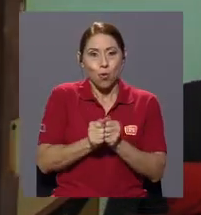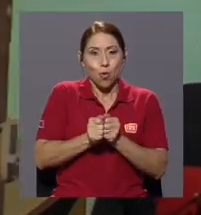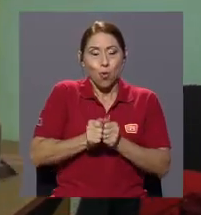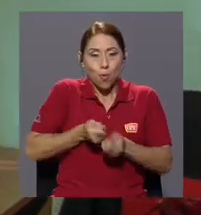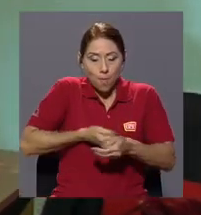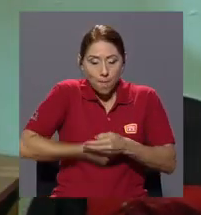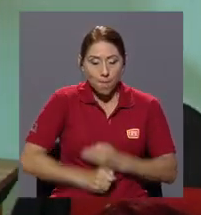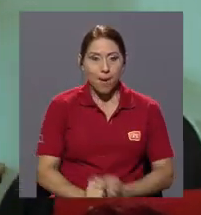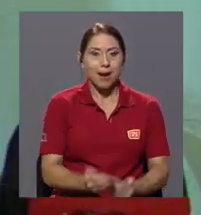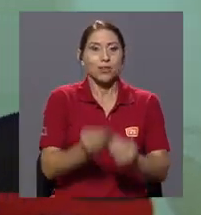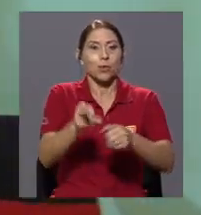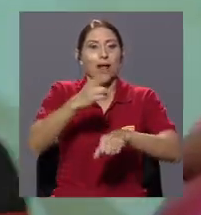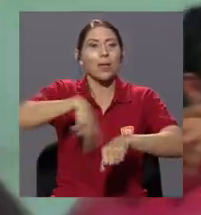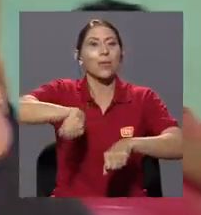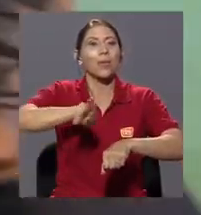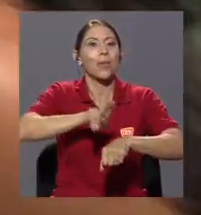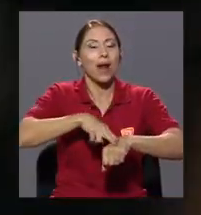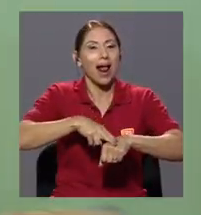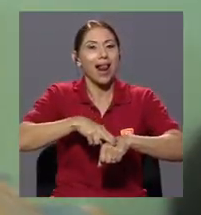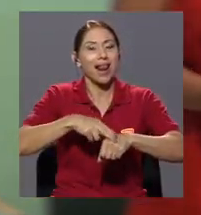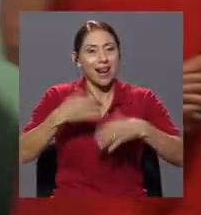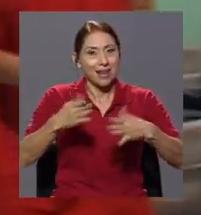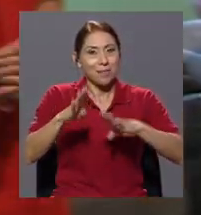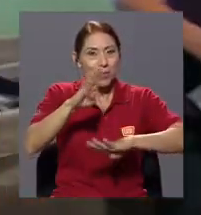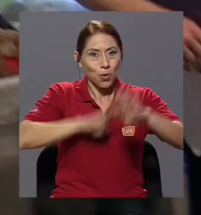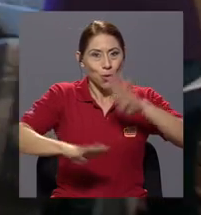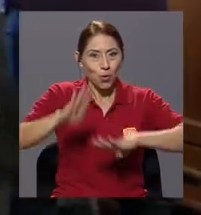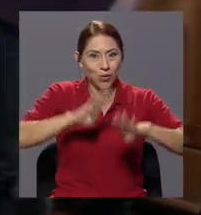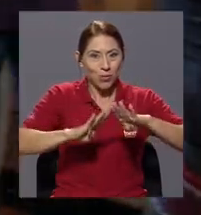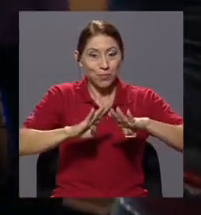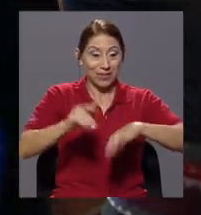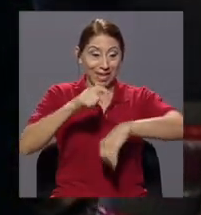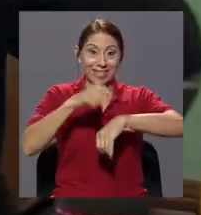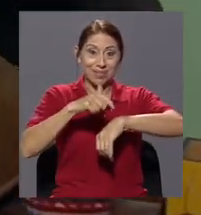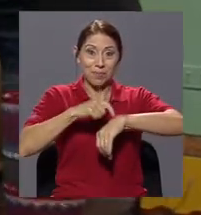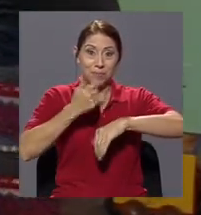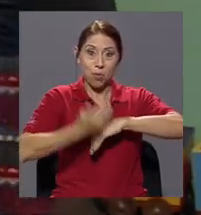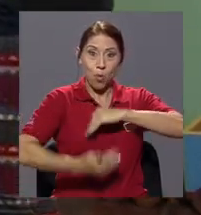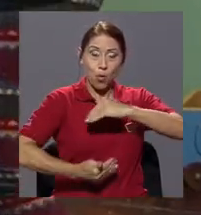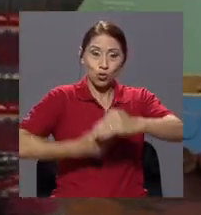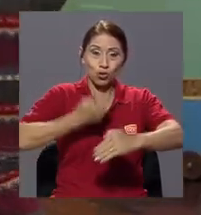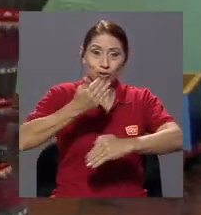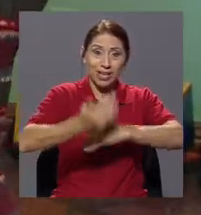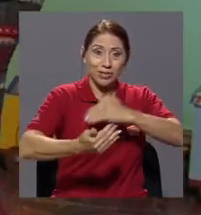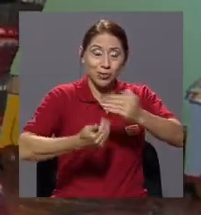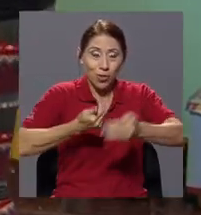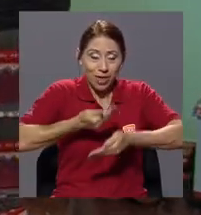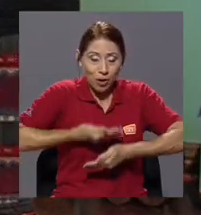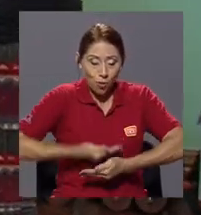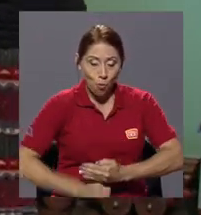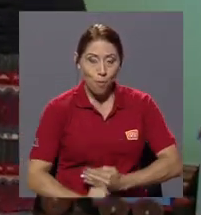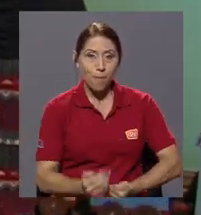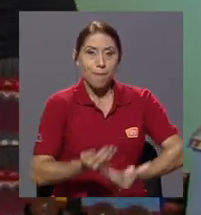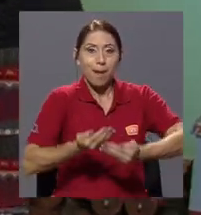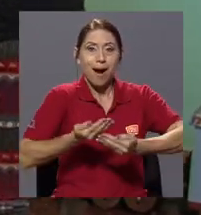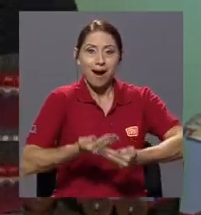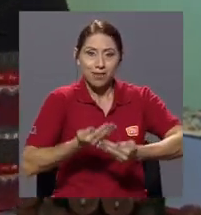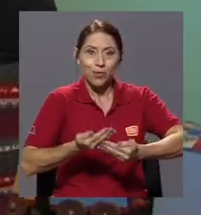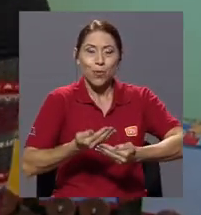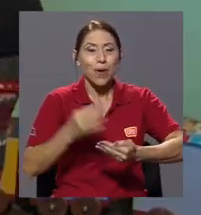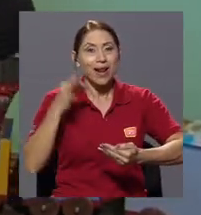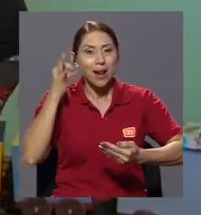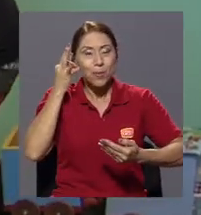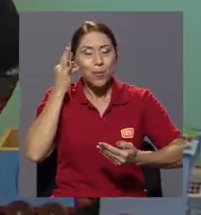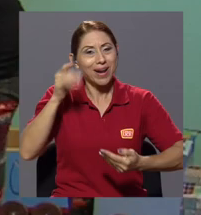luego durante ese proceso largo y duro de un parto la mujer tiene que es